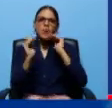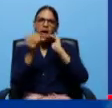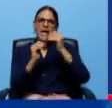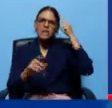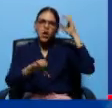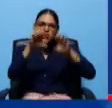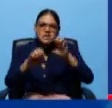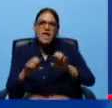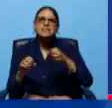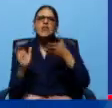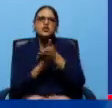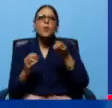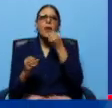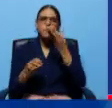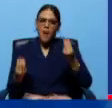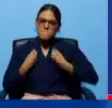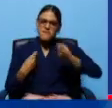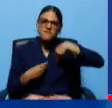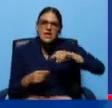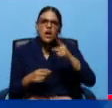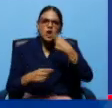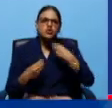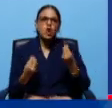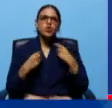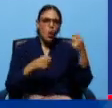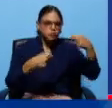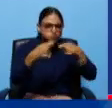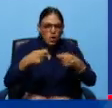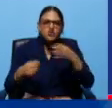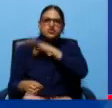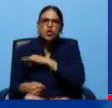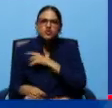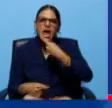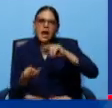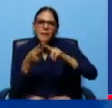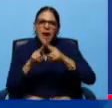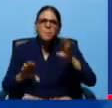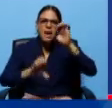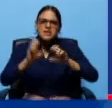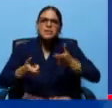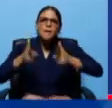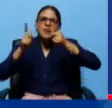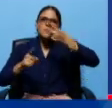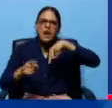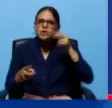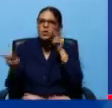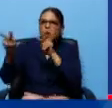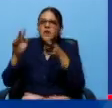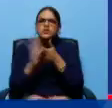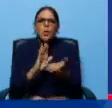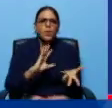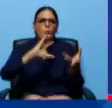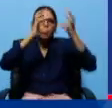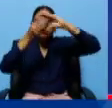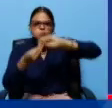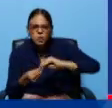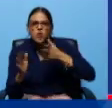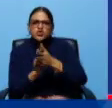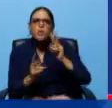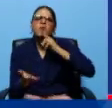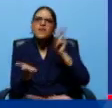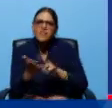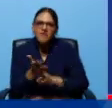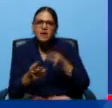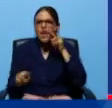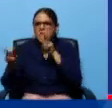para el buen vivir, la ciencia para la convivencia, la ciencia para la paz. Esa ciencia que nos permita interpretar la realidad, afinar el ojo en la